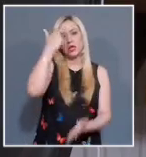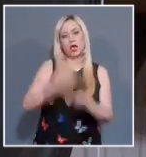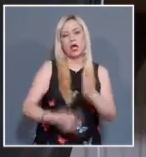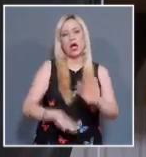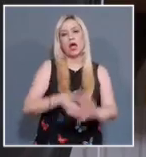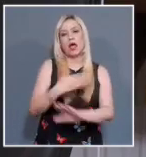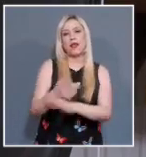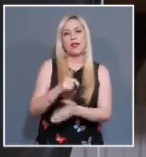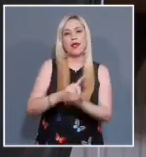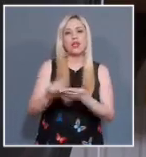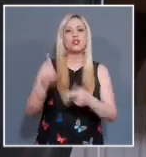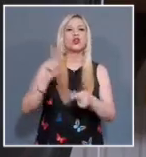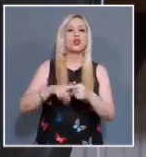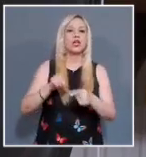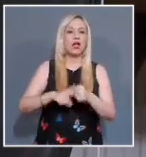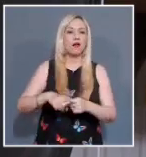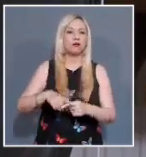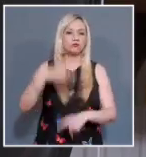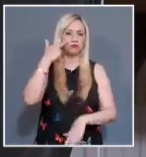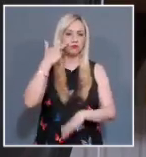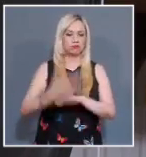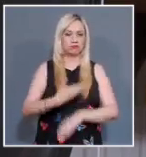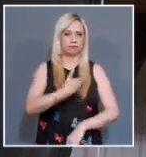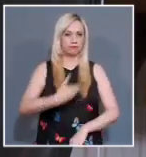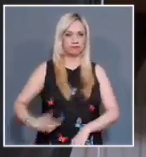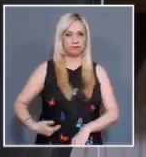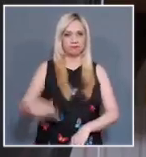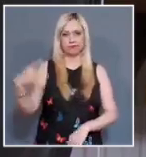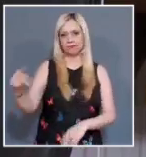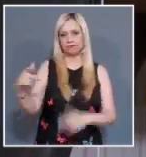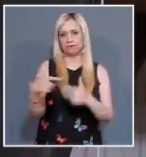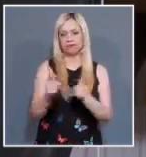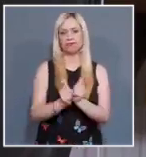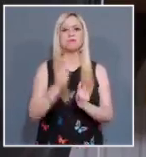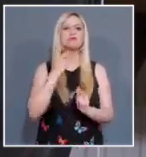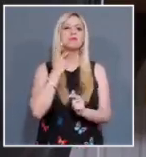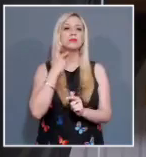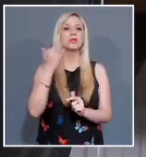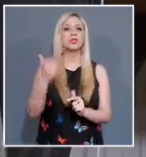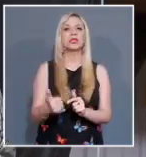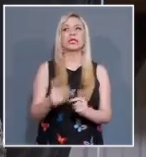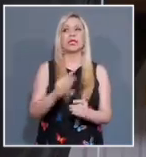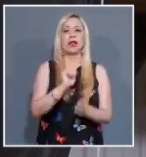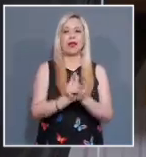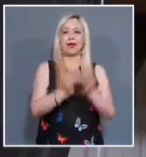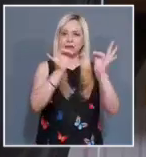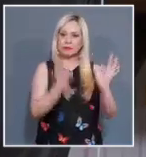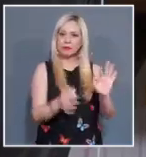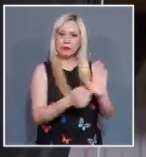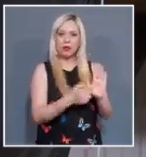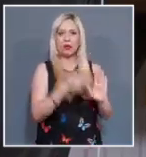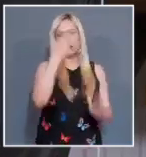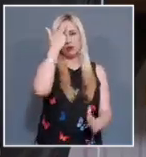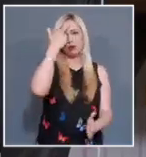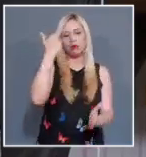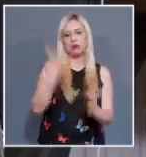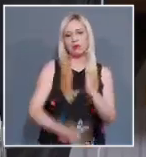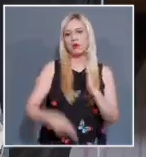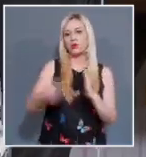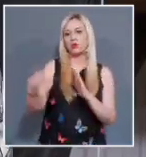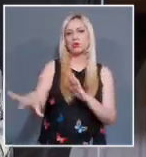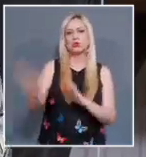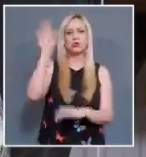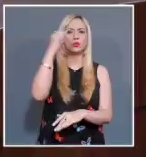principio de certeza y que la prórroga impugnada violenta el principio de elecciones libres auténticas